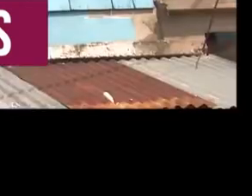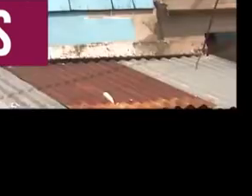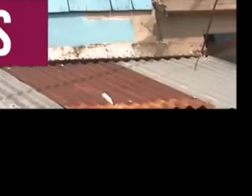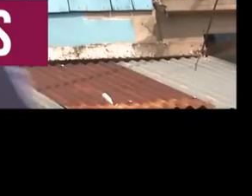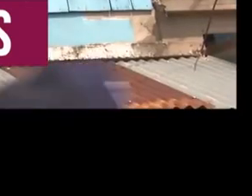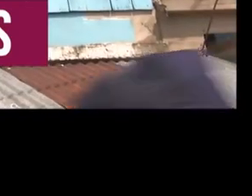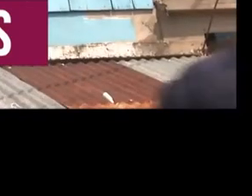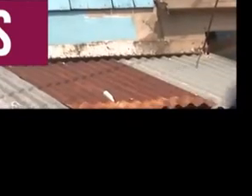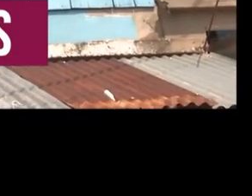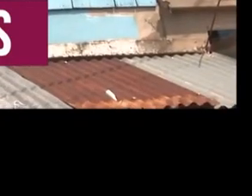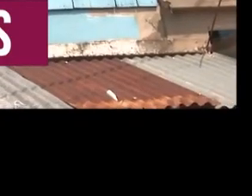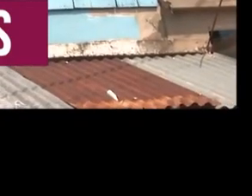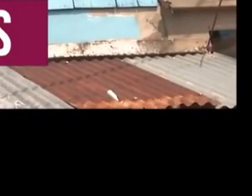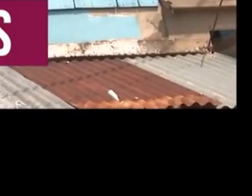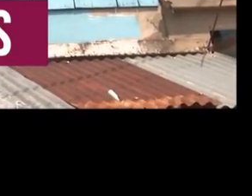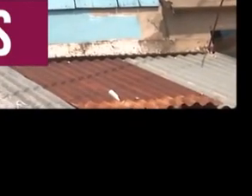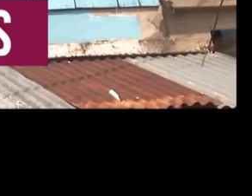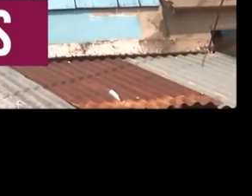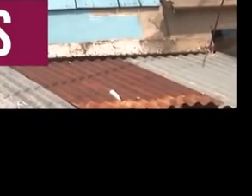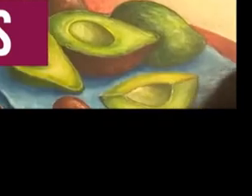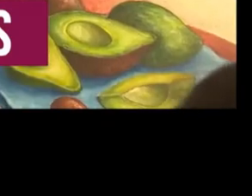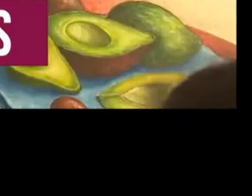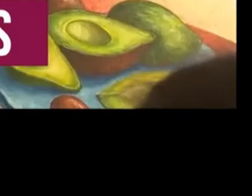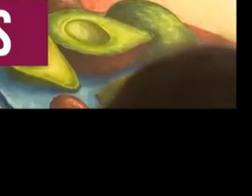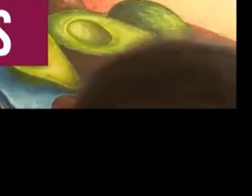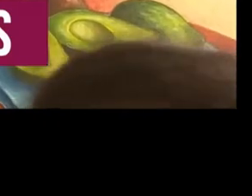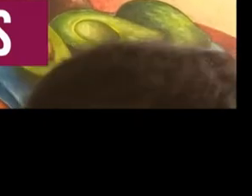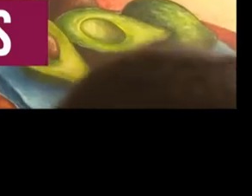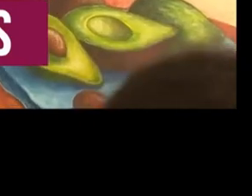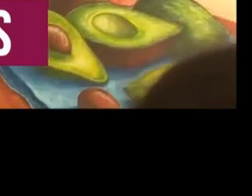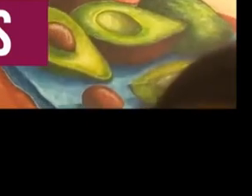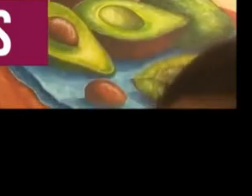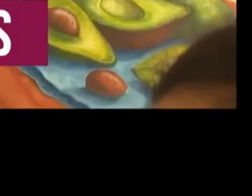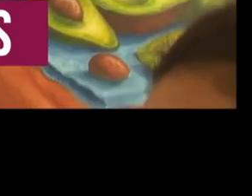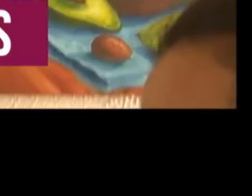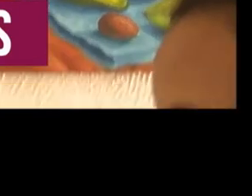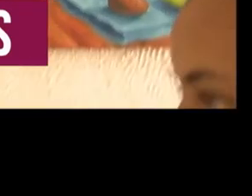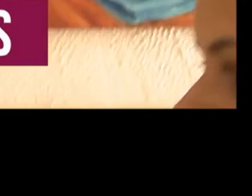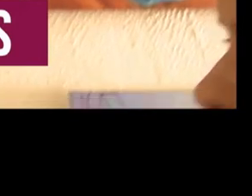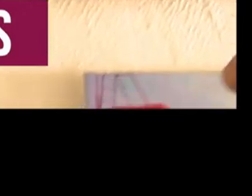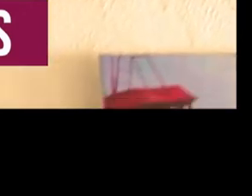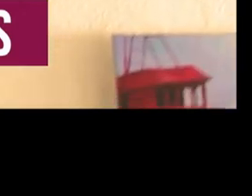bailamos la danza en el aguacero